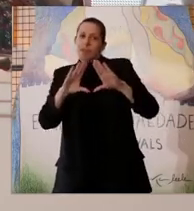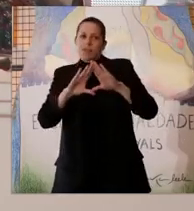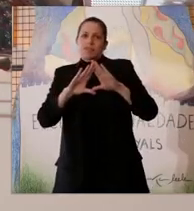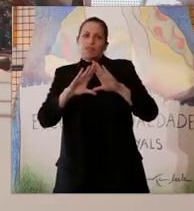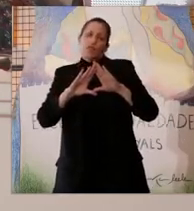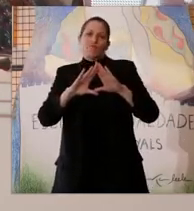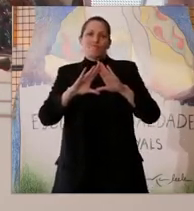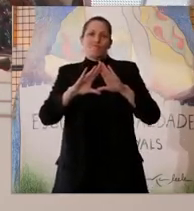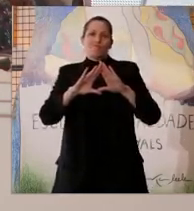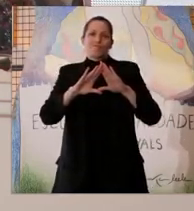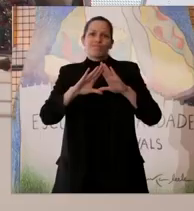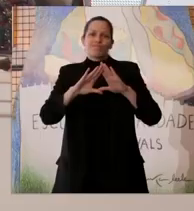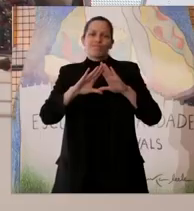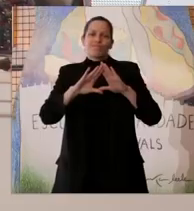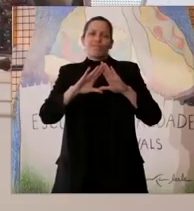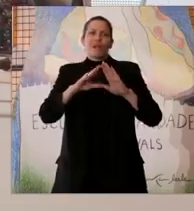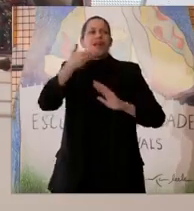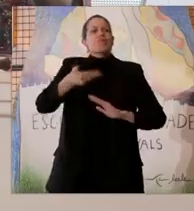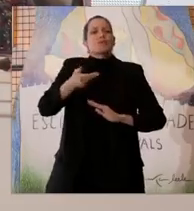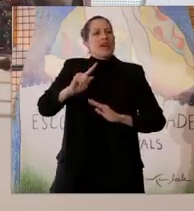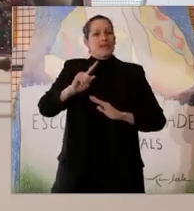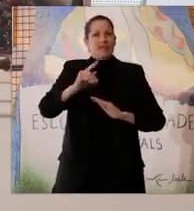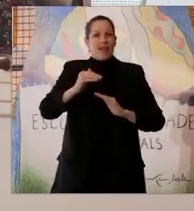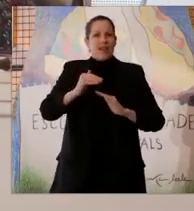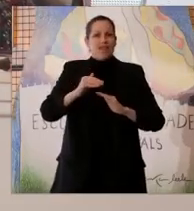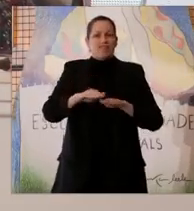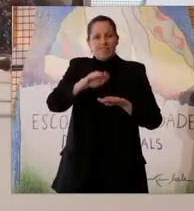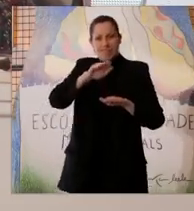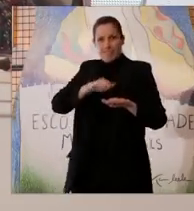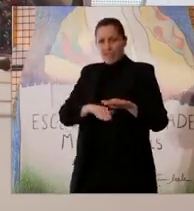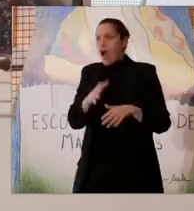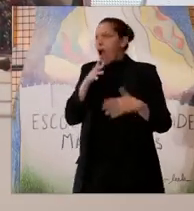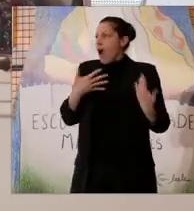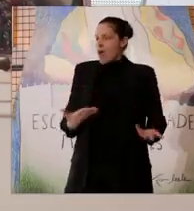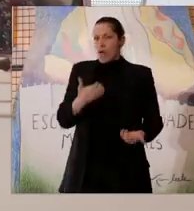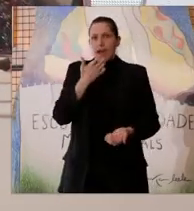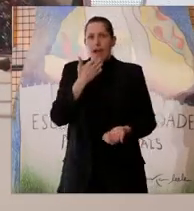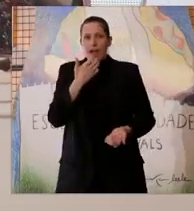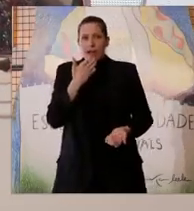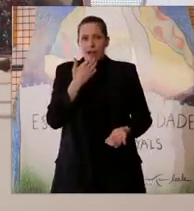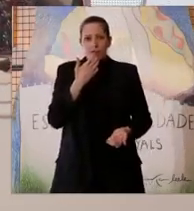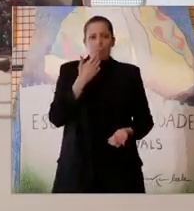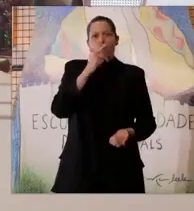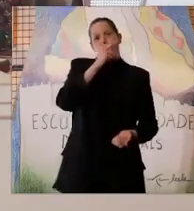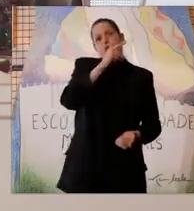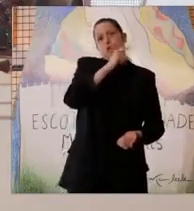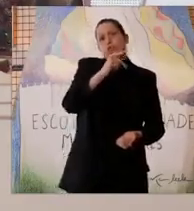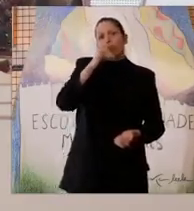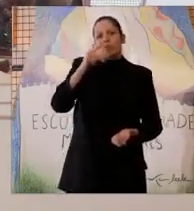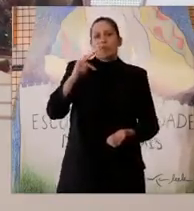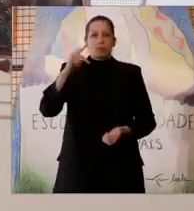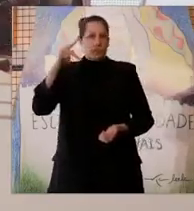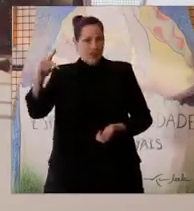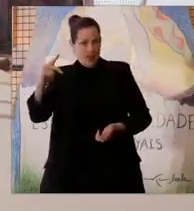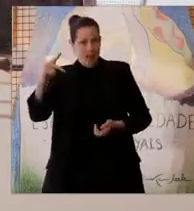cuando tú a nadie se le ocurre decir ahora nada bueno del ku klux Klan O sí no Bueno pues seguimos diciendo